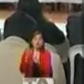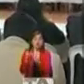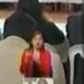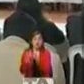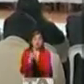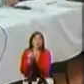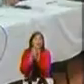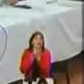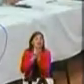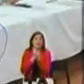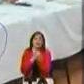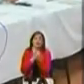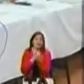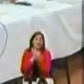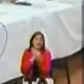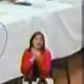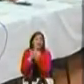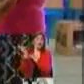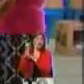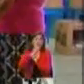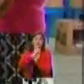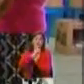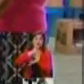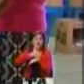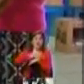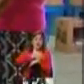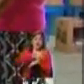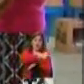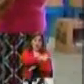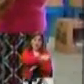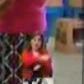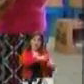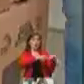sido capacitados para la etapa crítica recibirán in situ ese